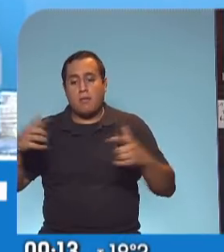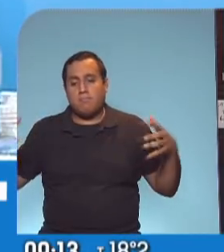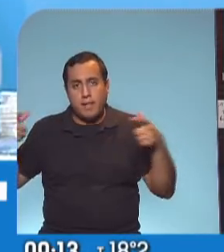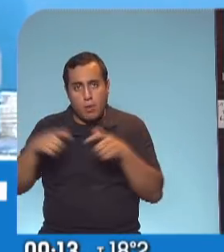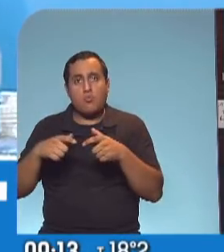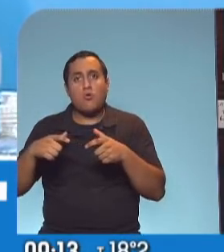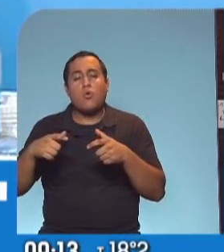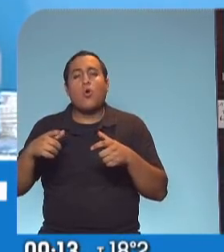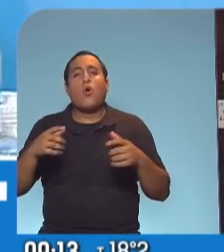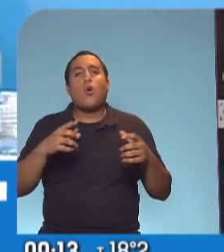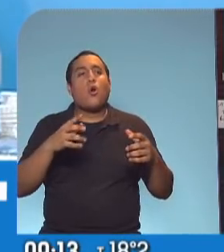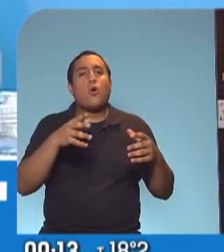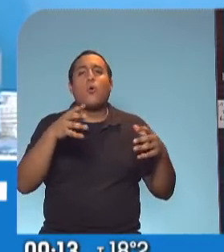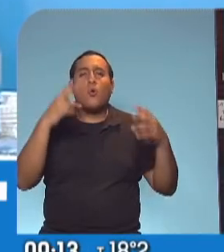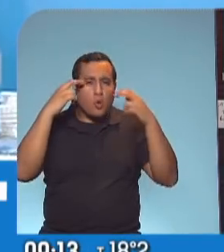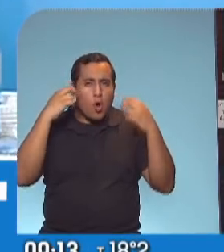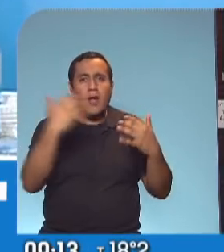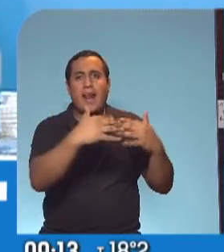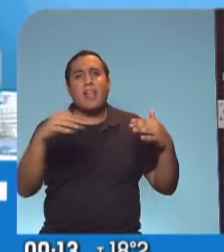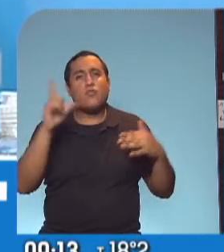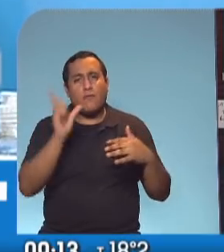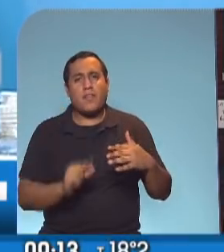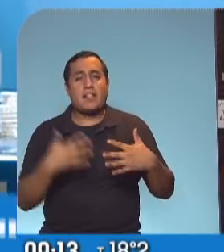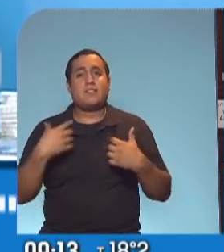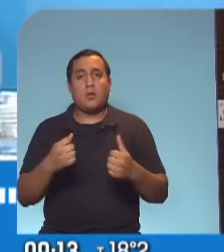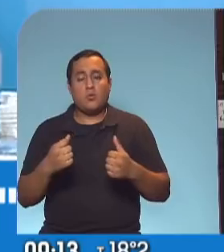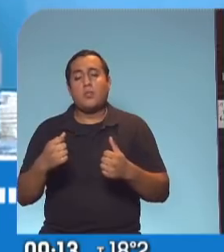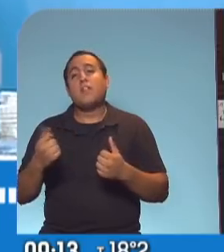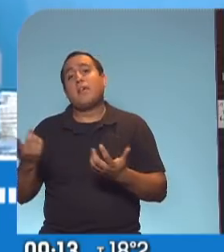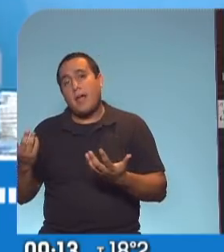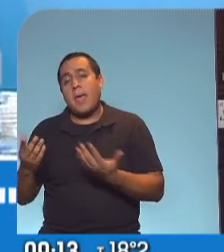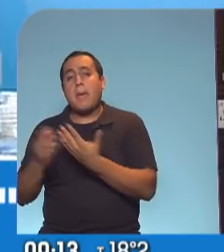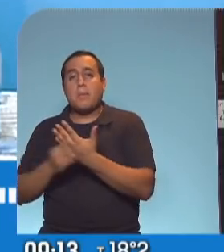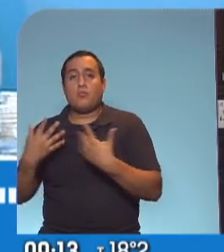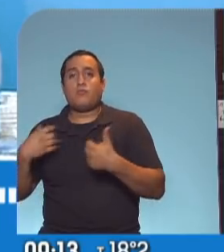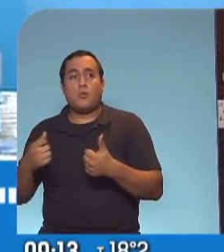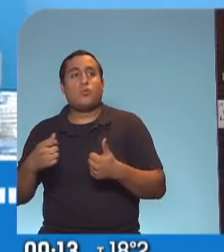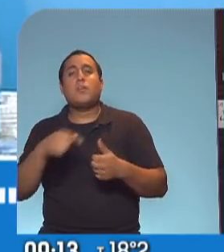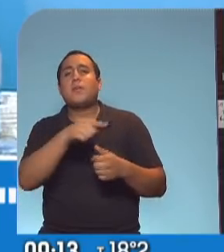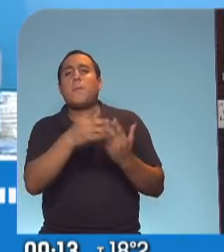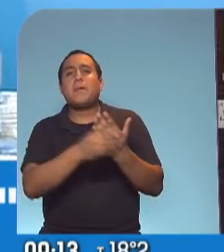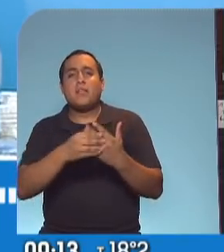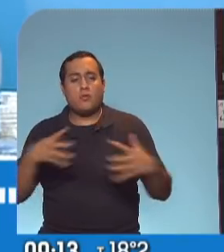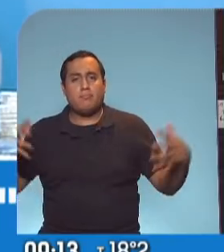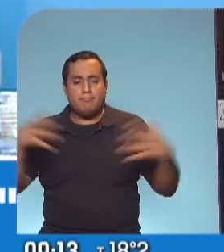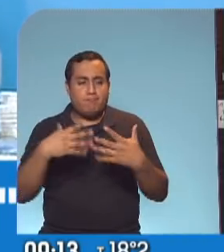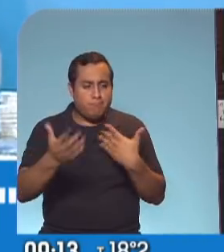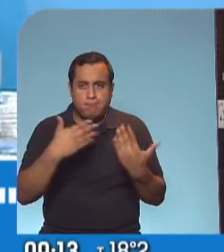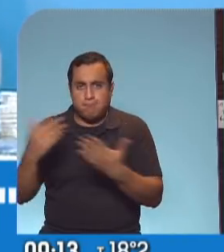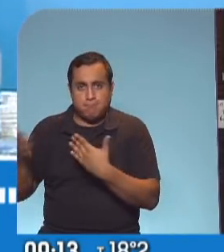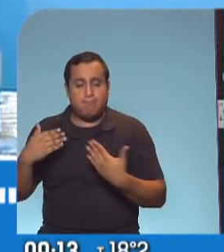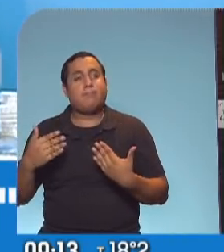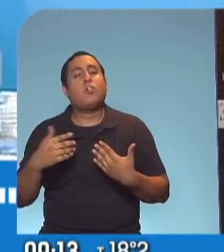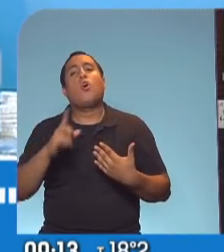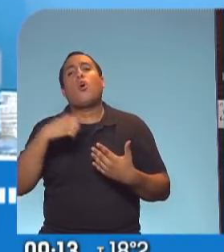Consejo Federal de Salud, donde el ministro va a trabajar con los ministros provinciales, y hoy a la tarde hay una reunión también con